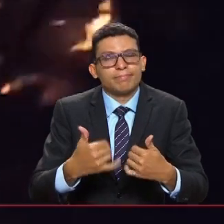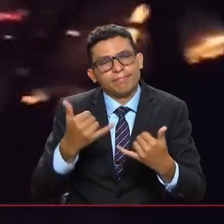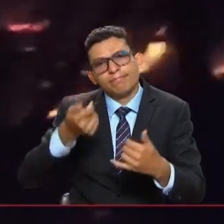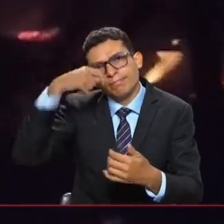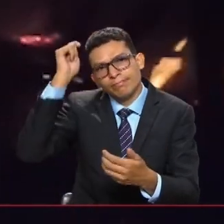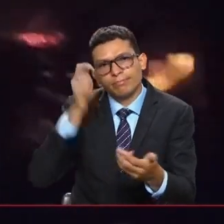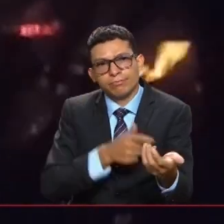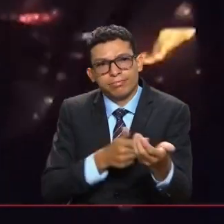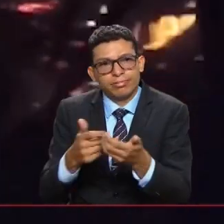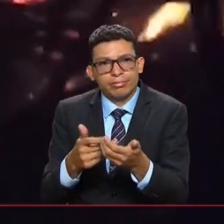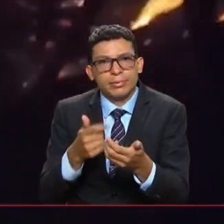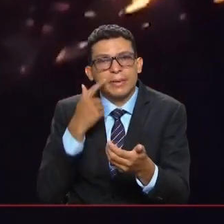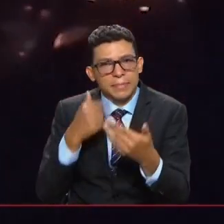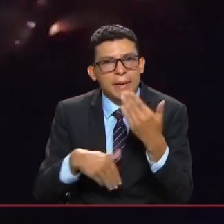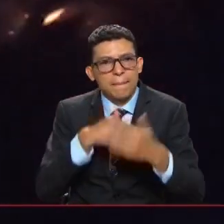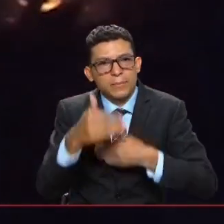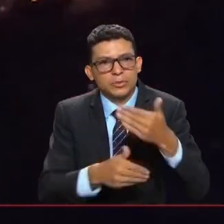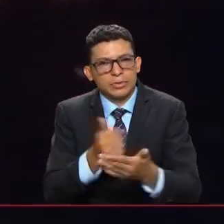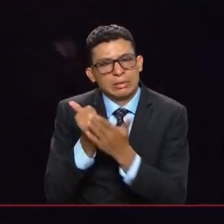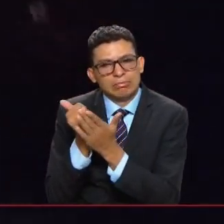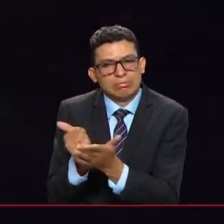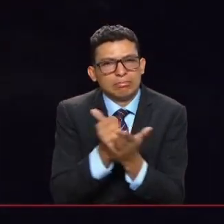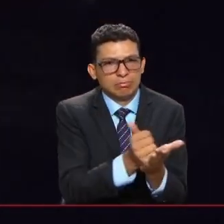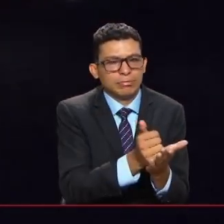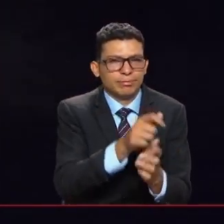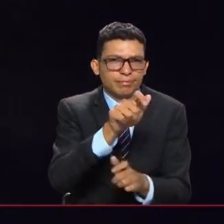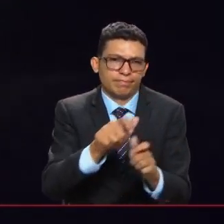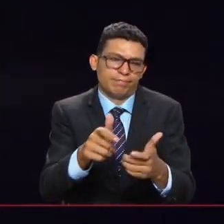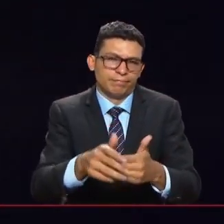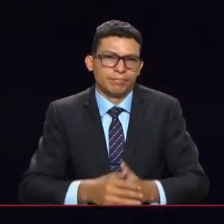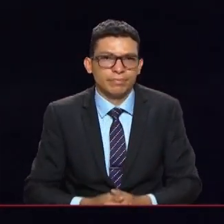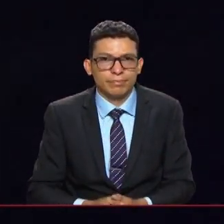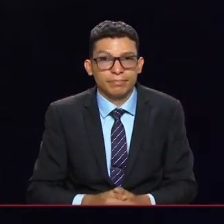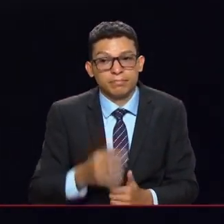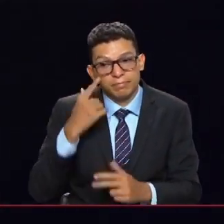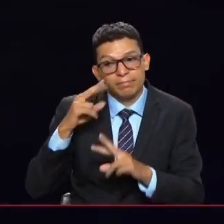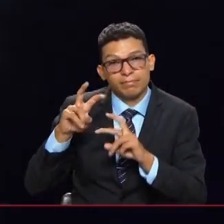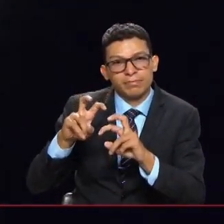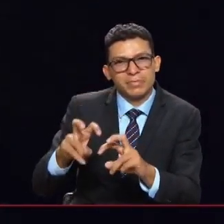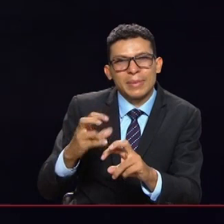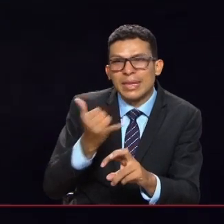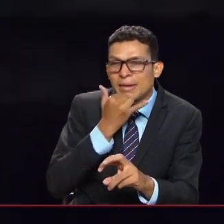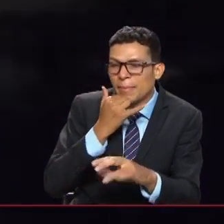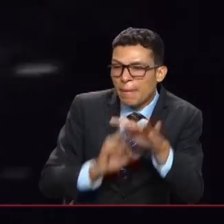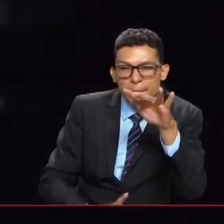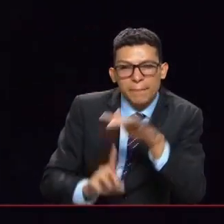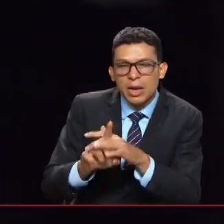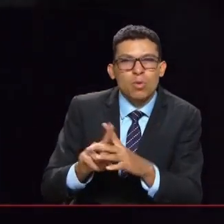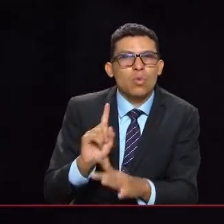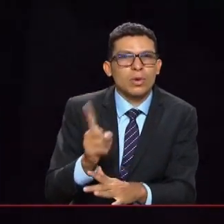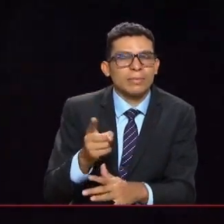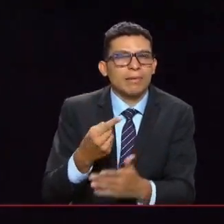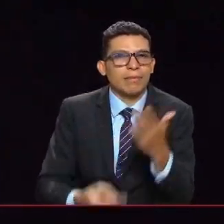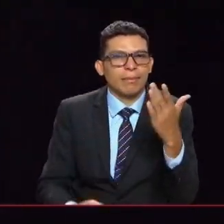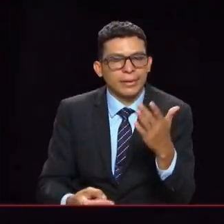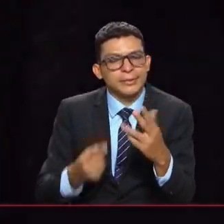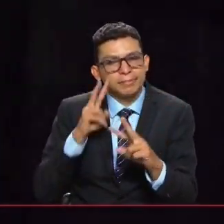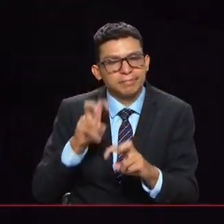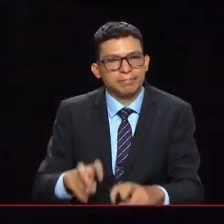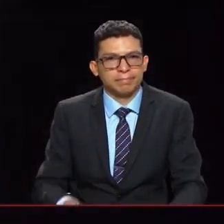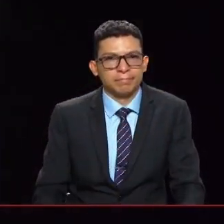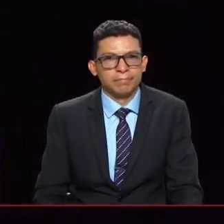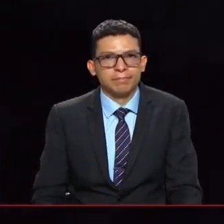de socorro encabezan el proceso de ayudas para los damnificados, mientras avanzan las indagaciones para establecer las causas de la